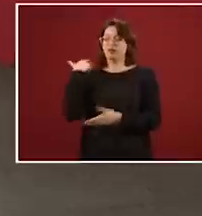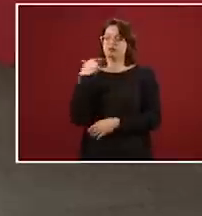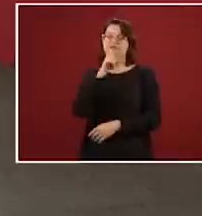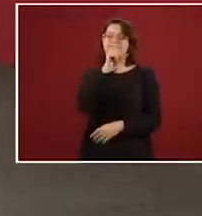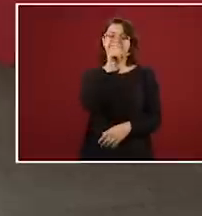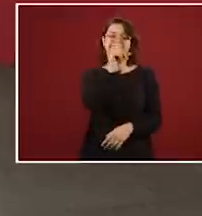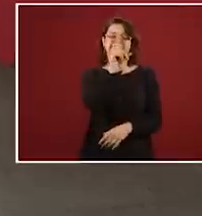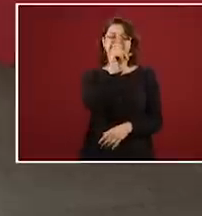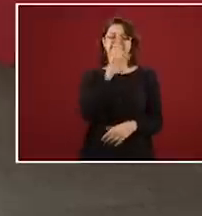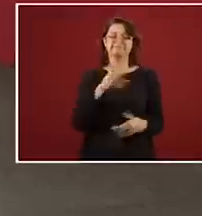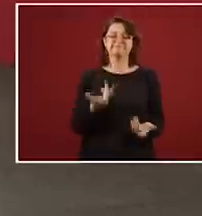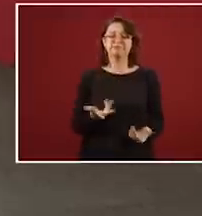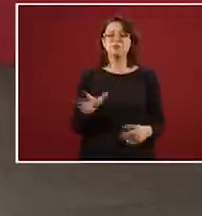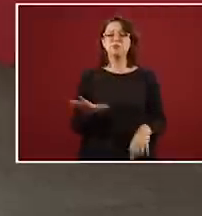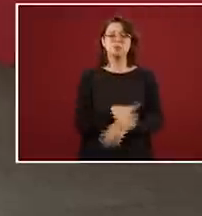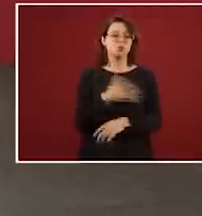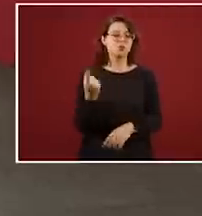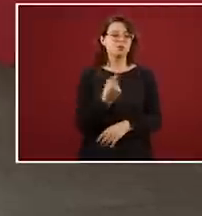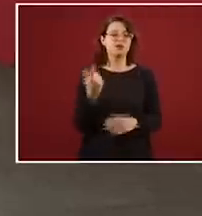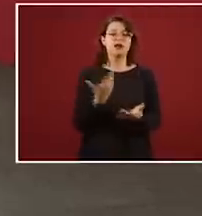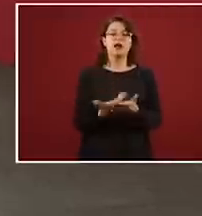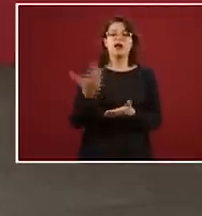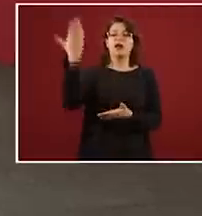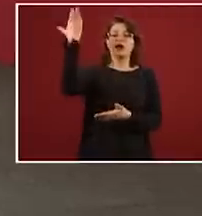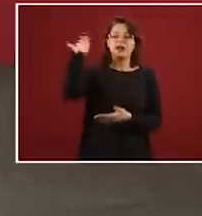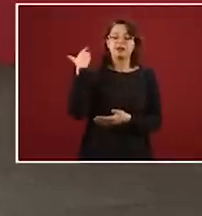porque antes